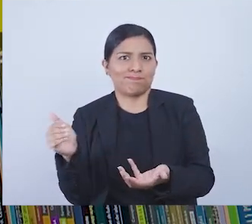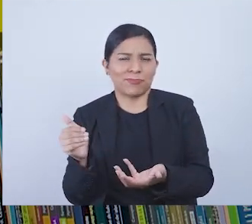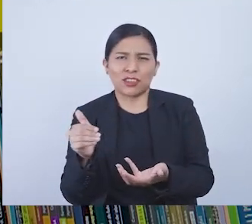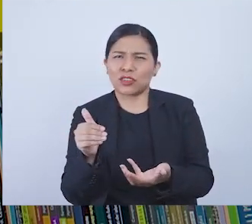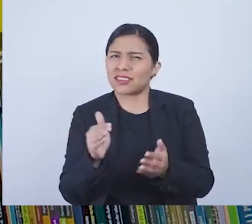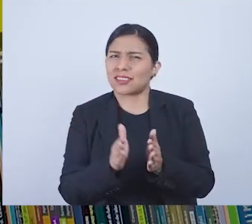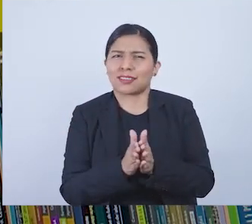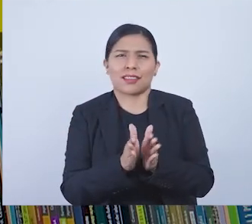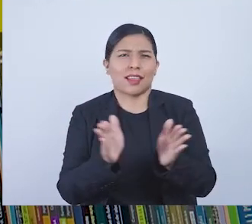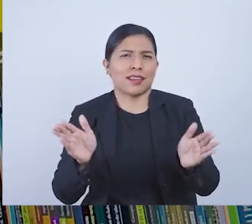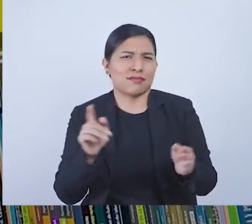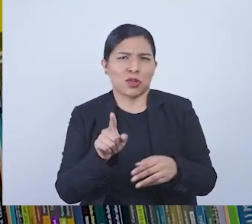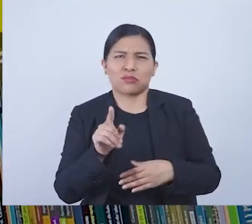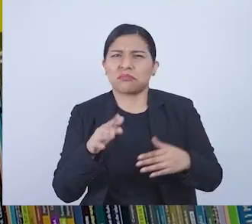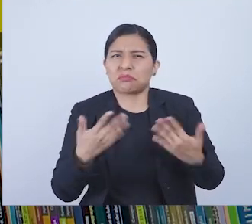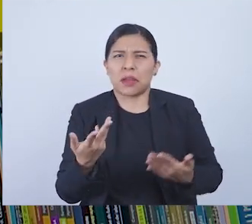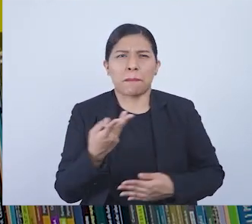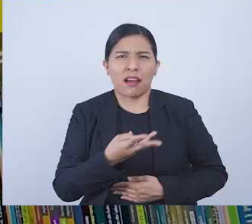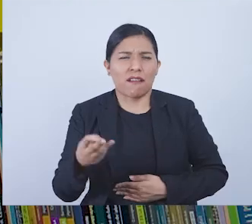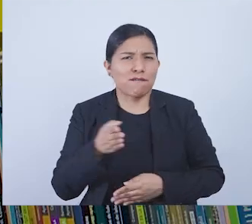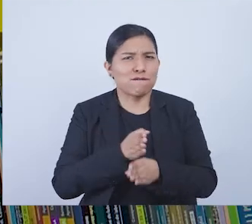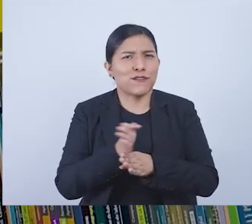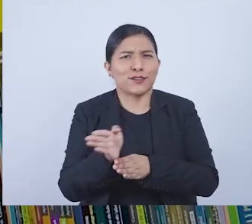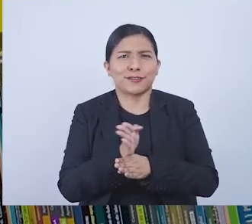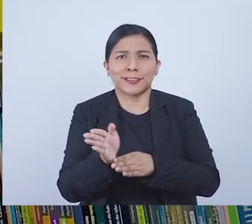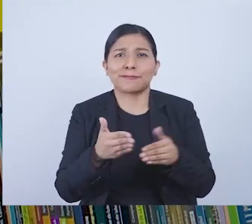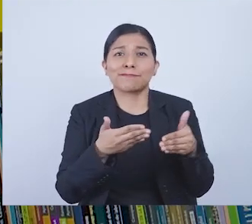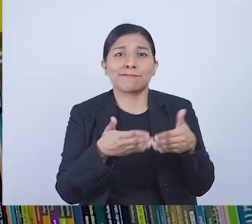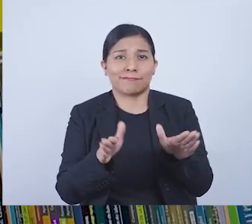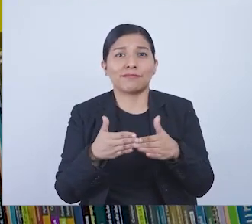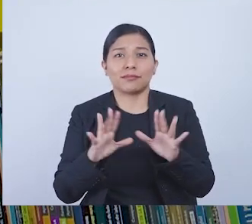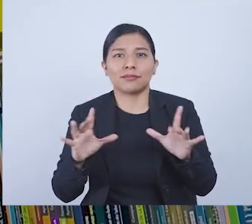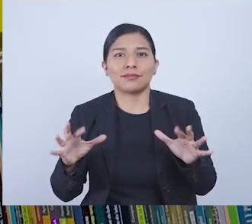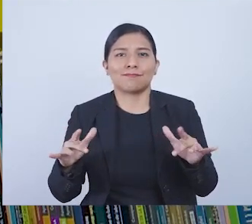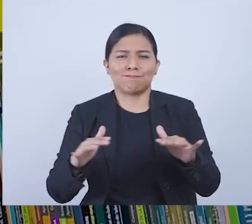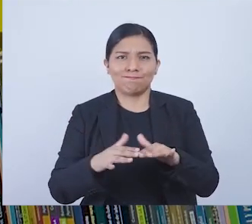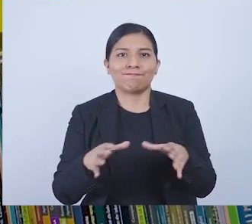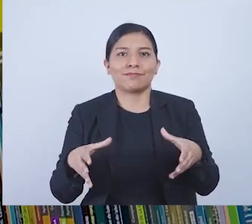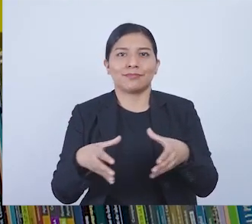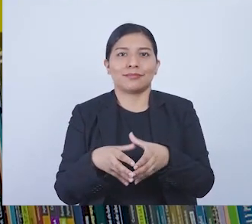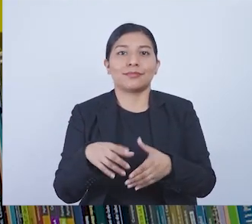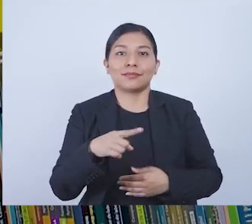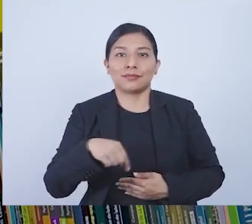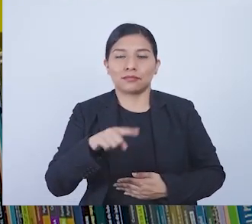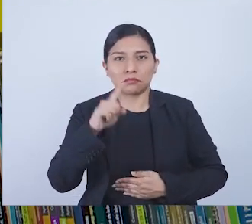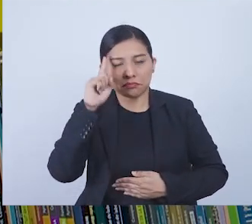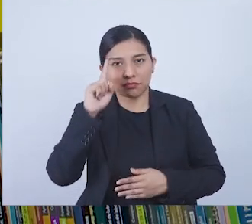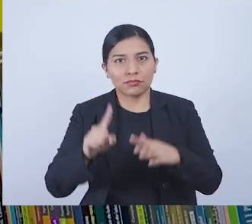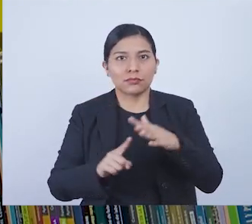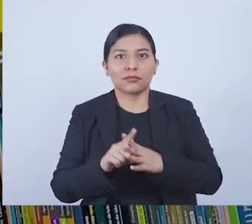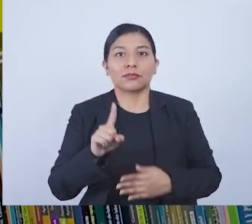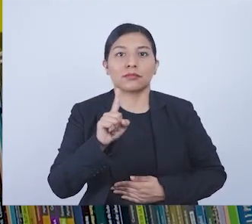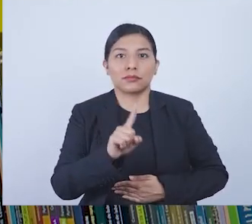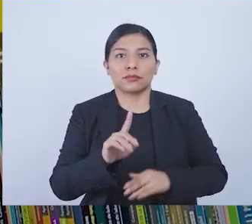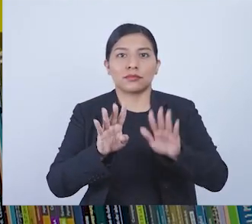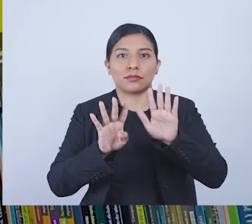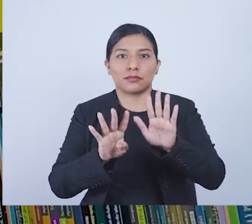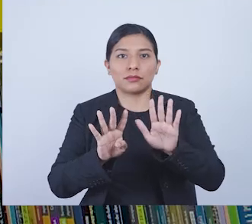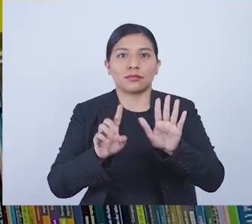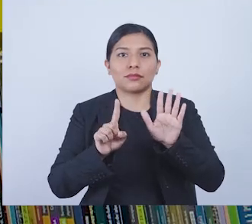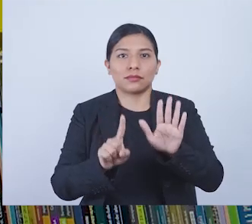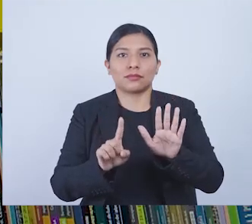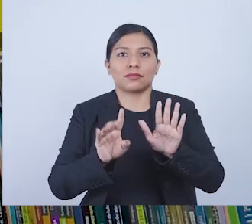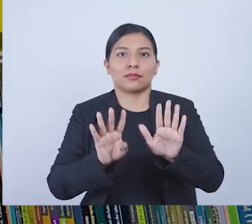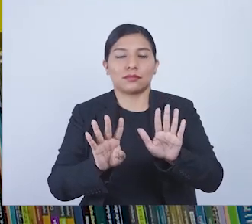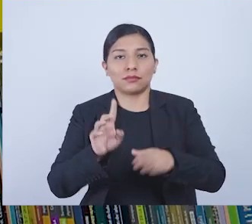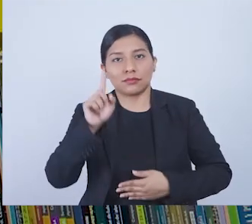las especialidades profesionales en ese centro, y así fue como apareció en el año 1969